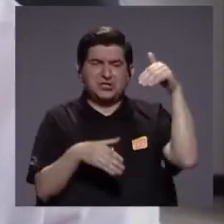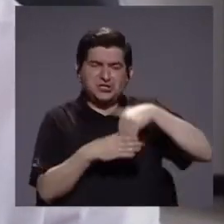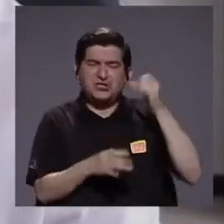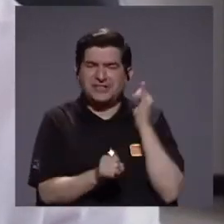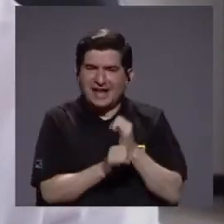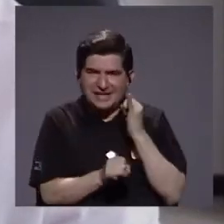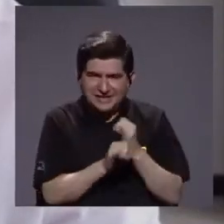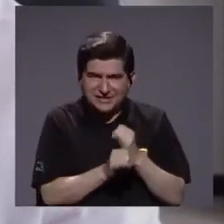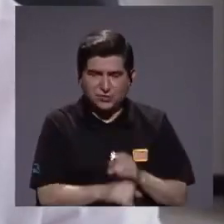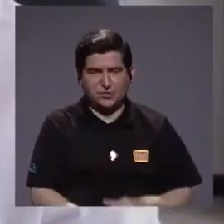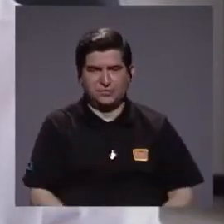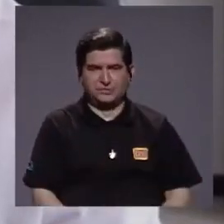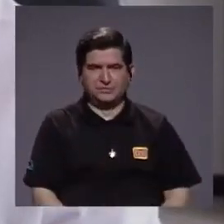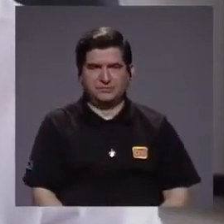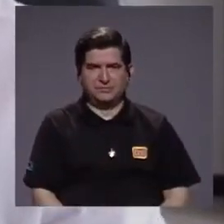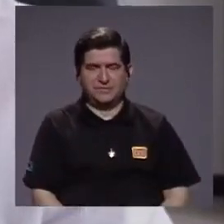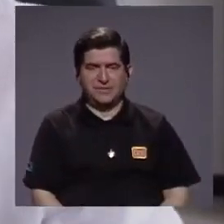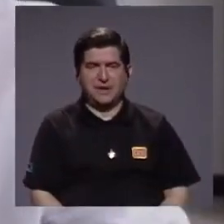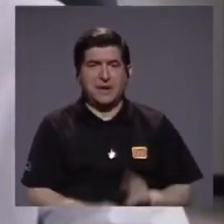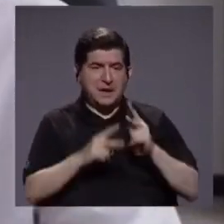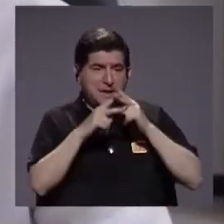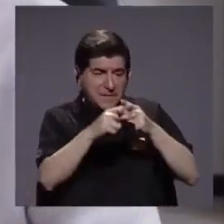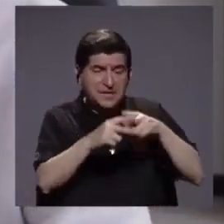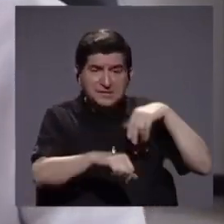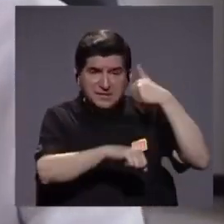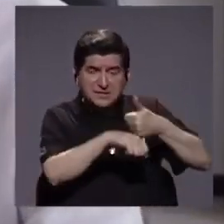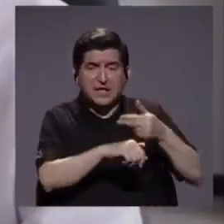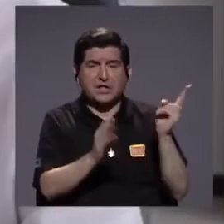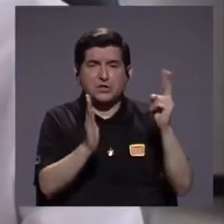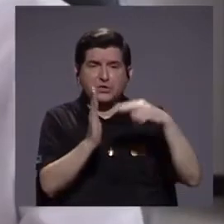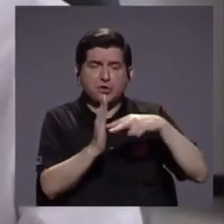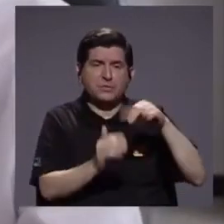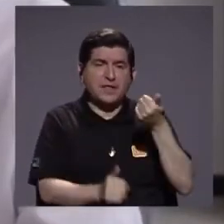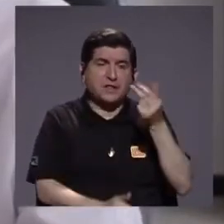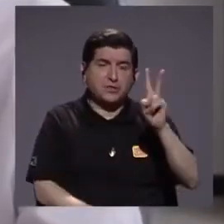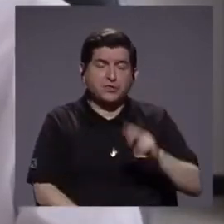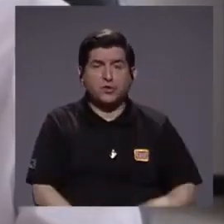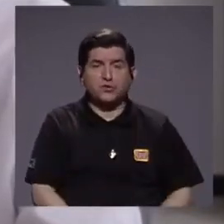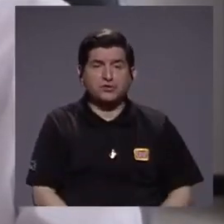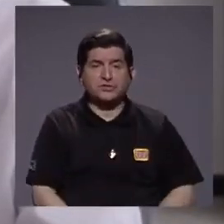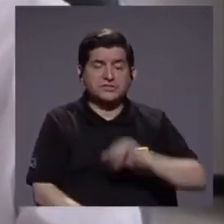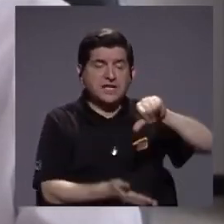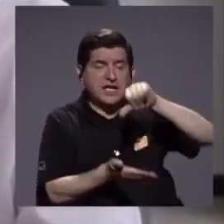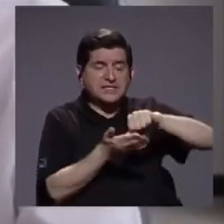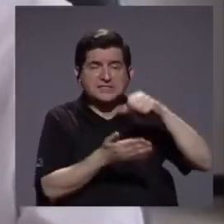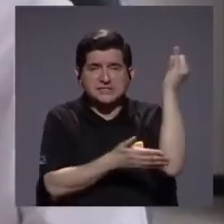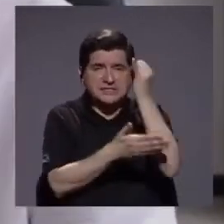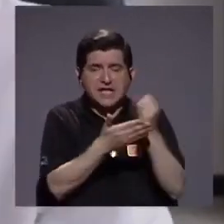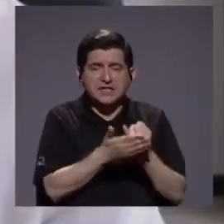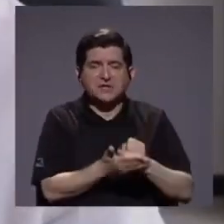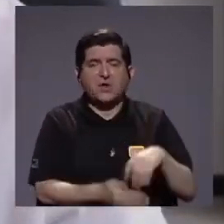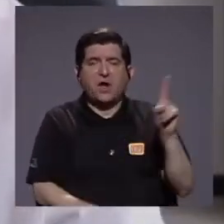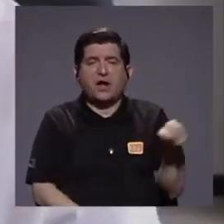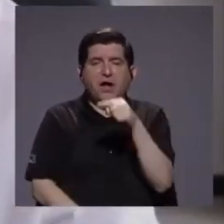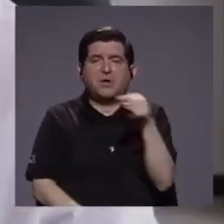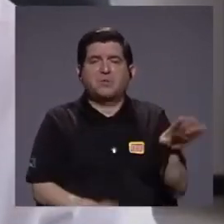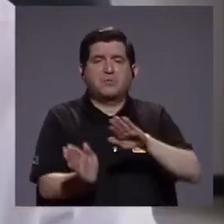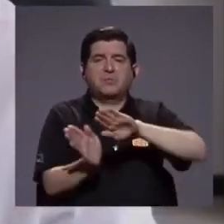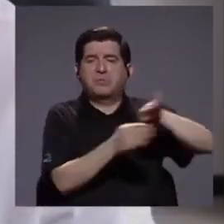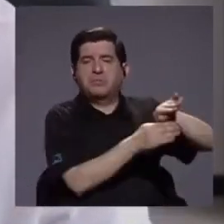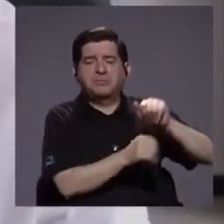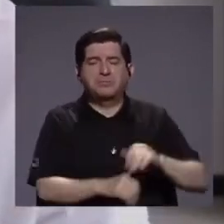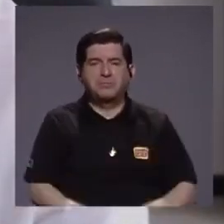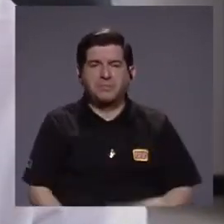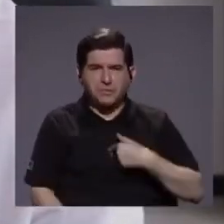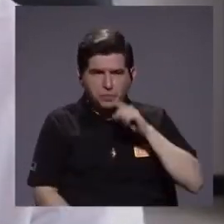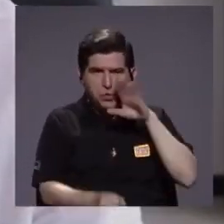institución, porque fideicomiso que estaba establecido para el 2012, crear un centro de las artes, fue borrado realmente.